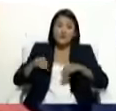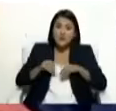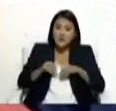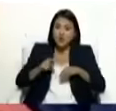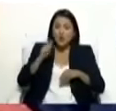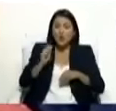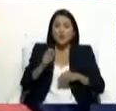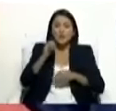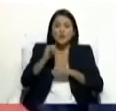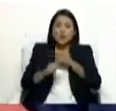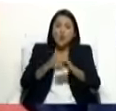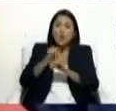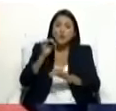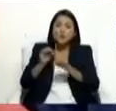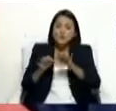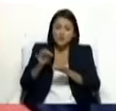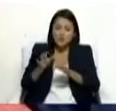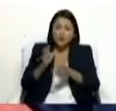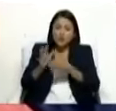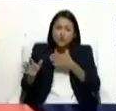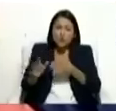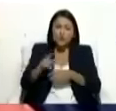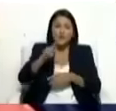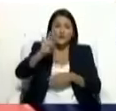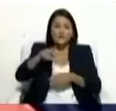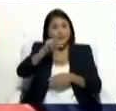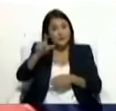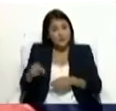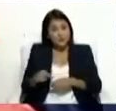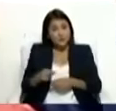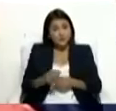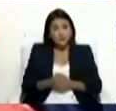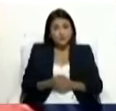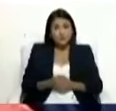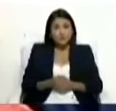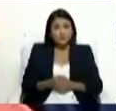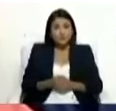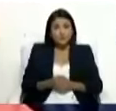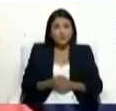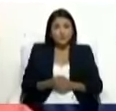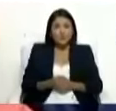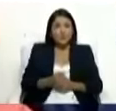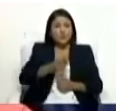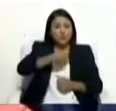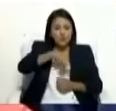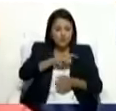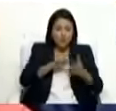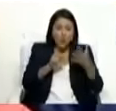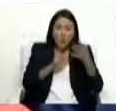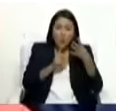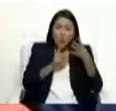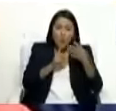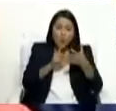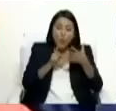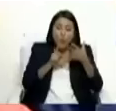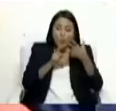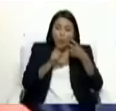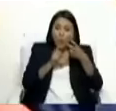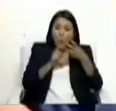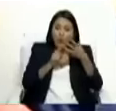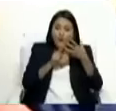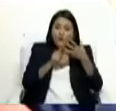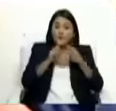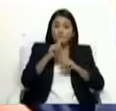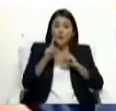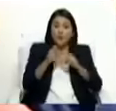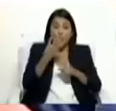la Corte Internacional de Justicia en materia del Esequibo. Así que, por eso es que estamos haciendo la cuarta pregunta. La cuarta pregunta es fundamental, porque si el